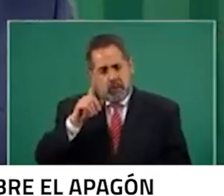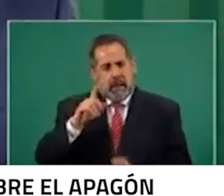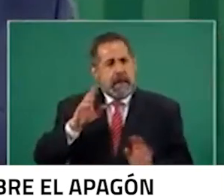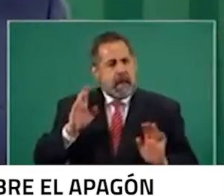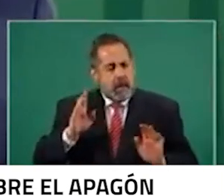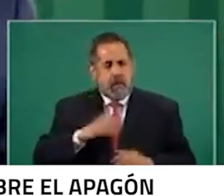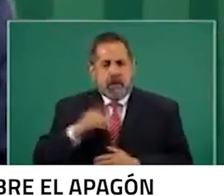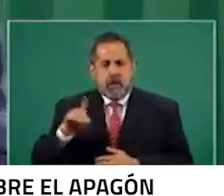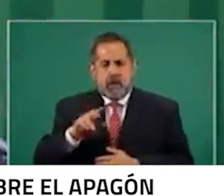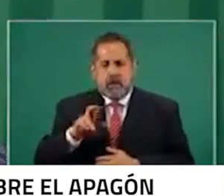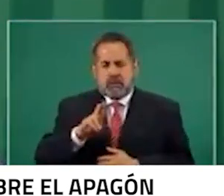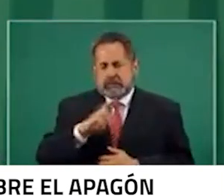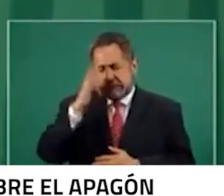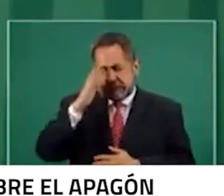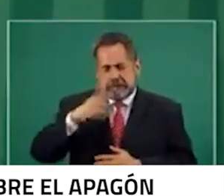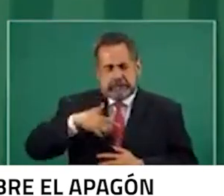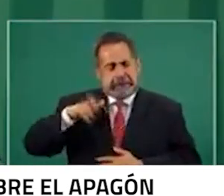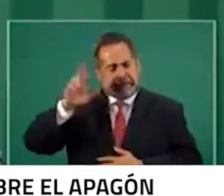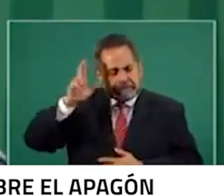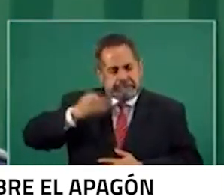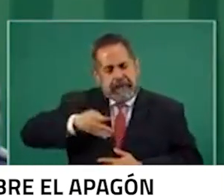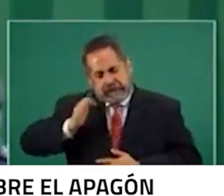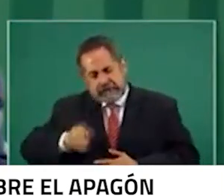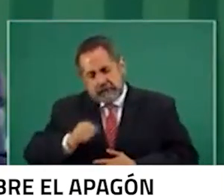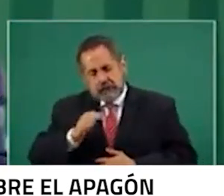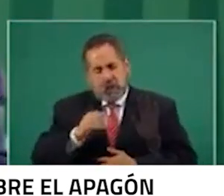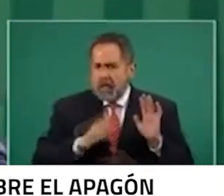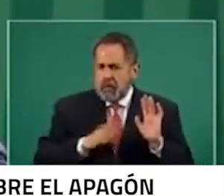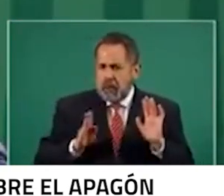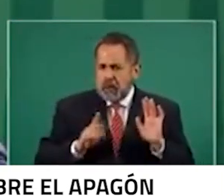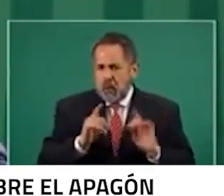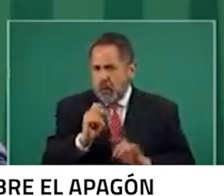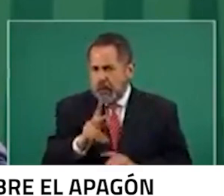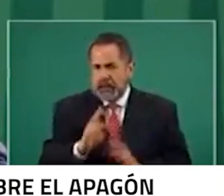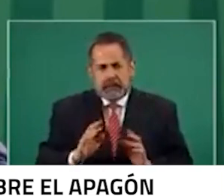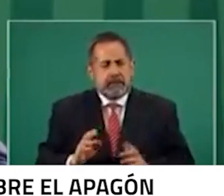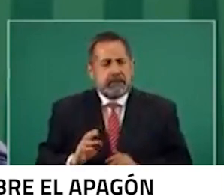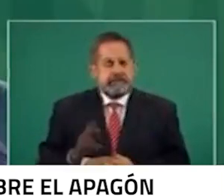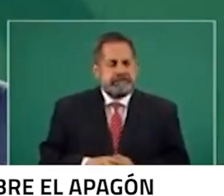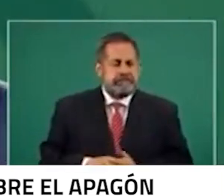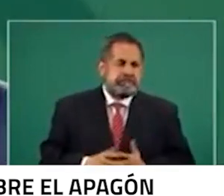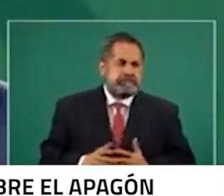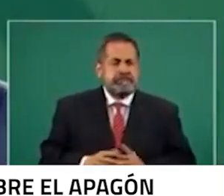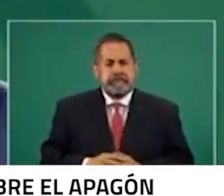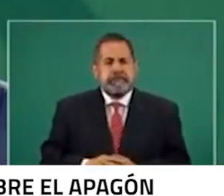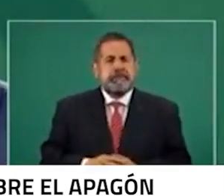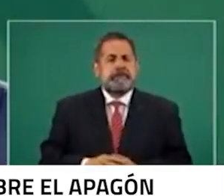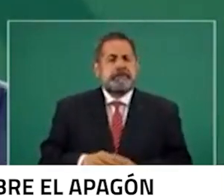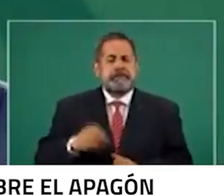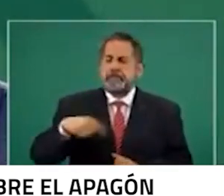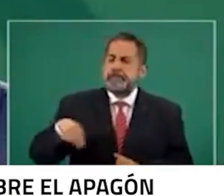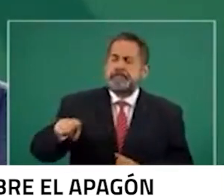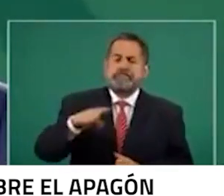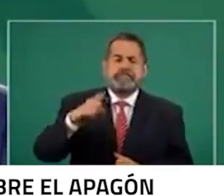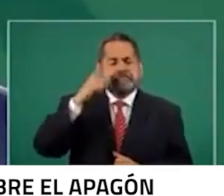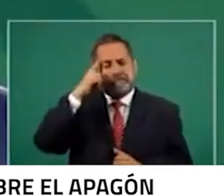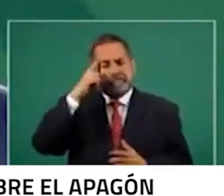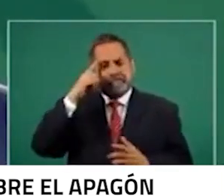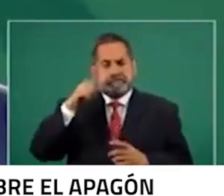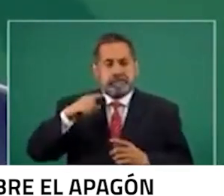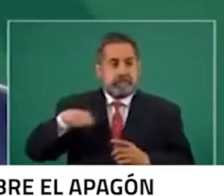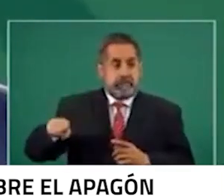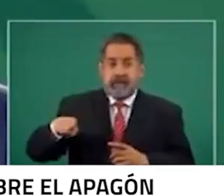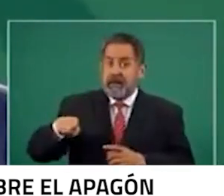se cometió un error, o más que eso, el que se haya